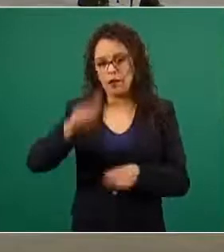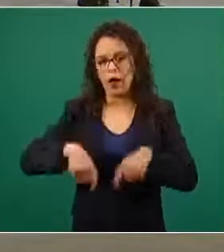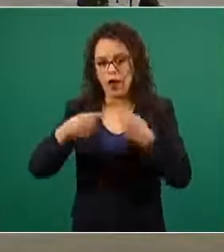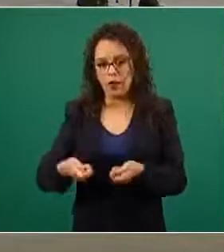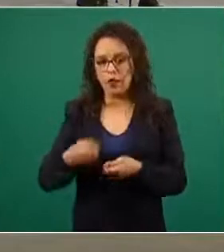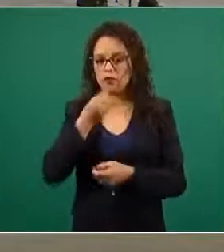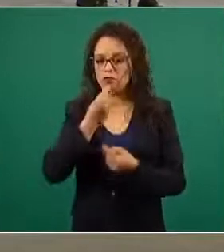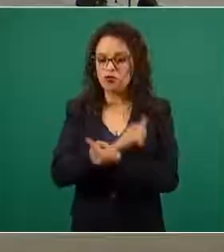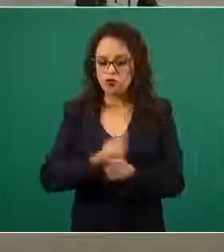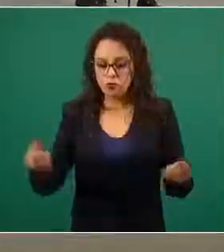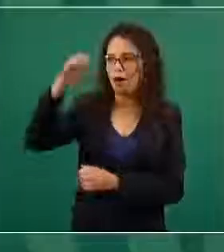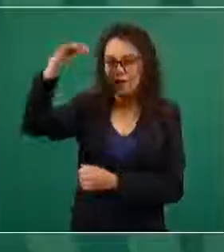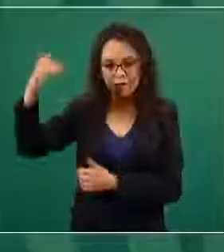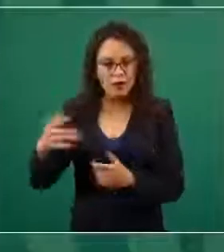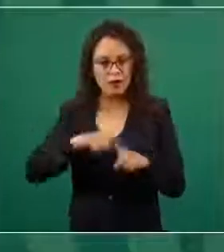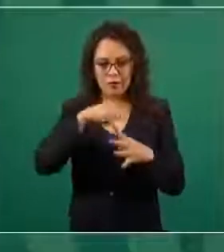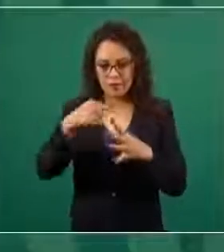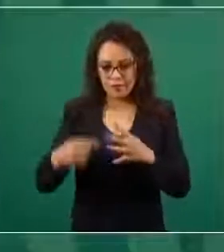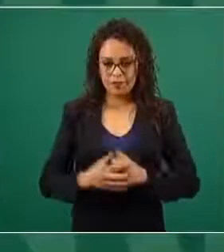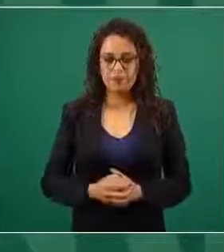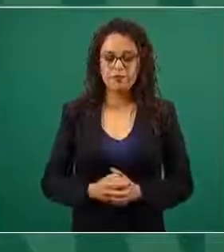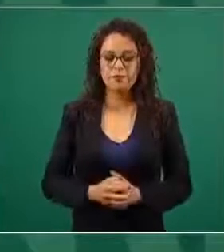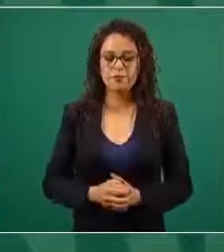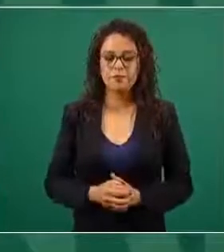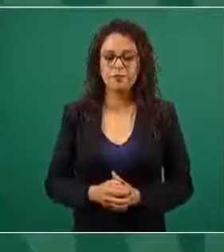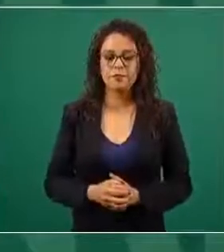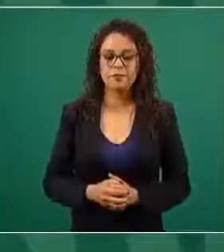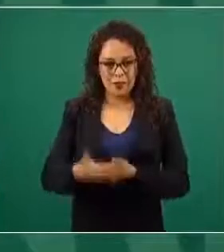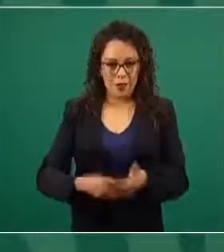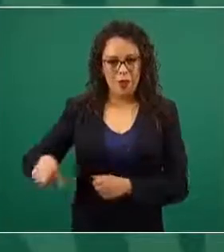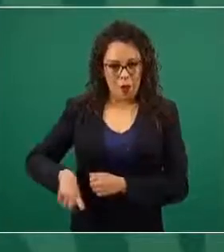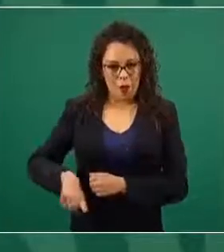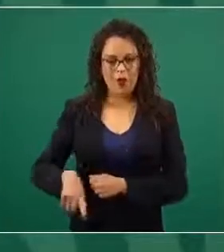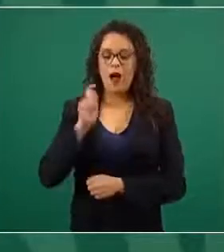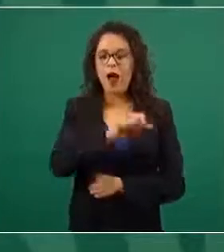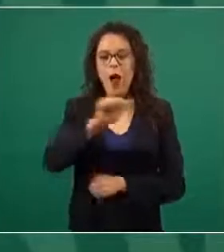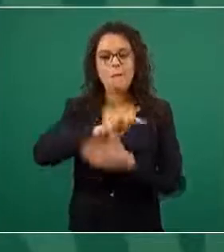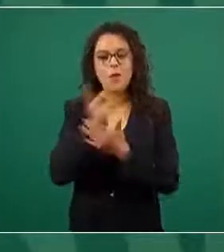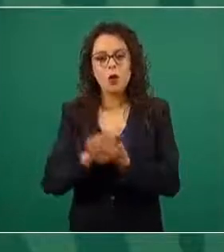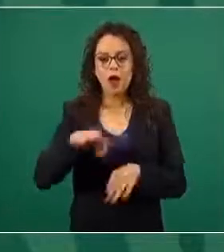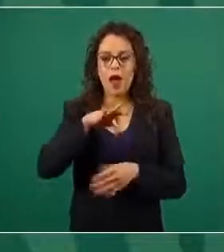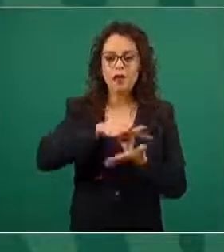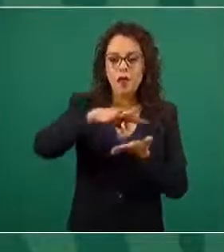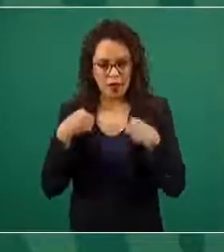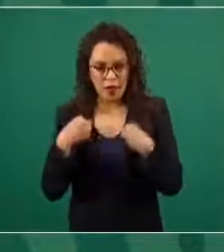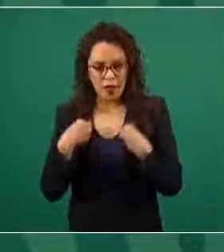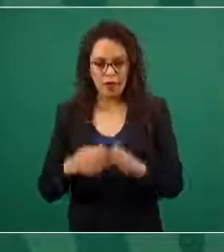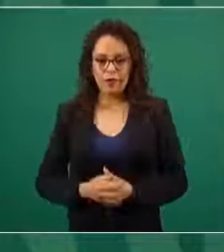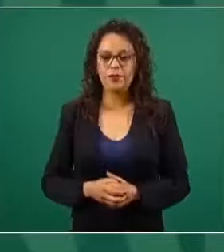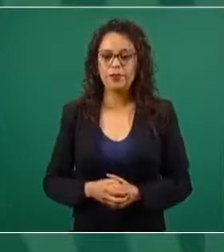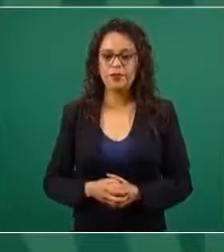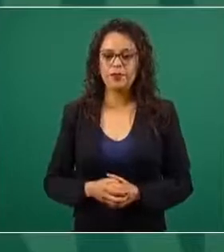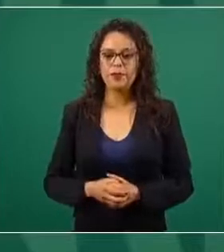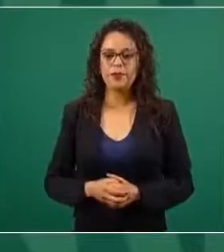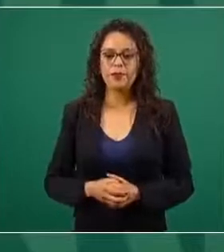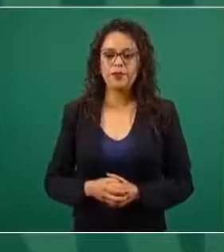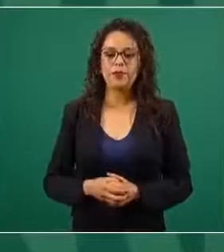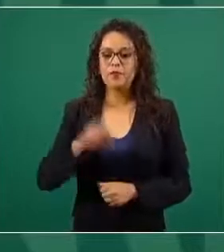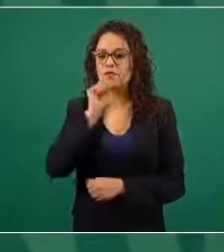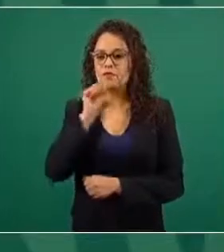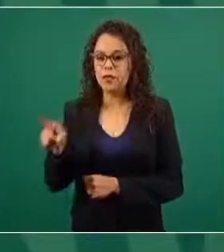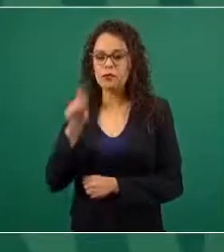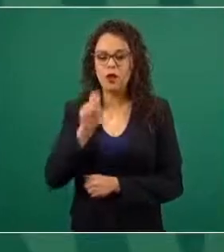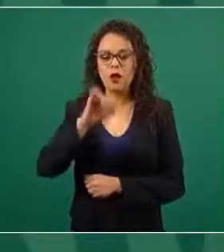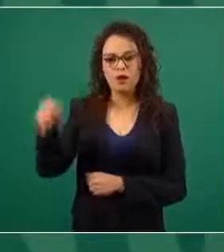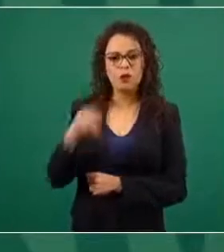apoyo a niñas, a niños con discapacidad, los que trabajan en Sembrando Vida, los que están en el programa